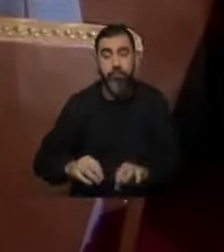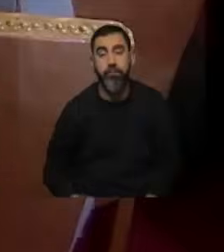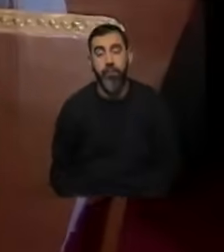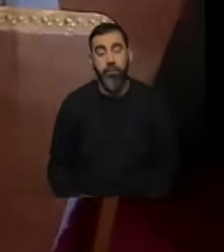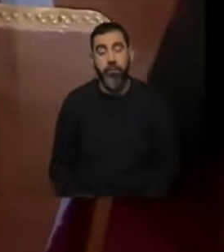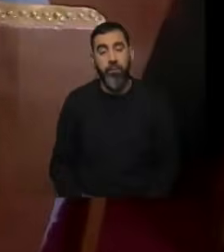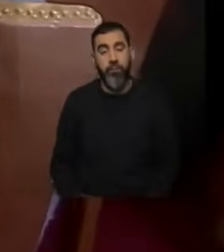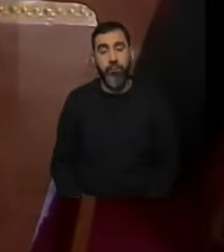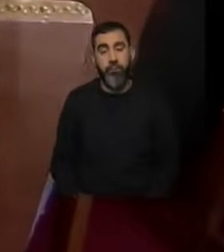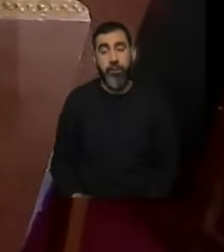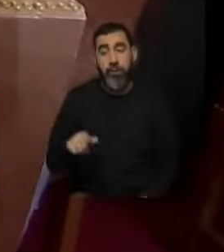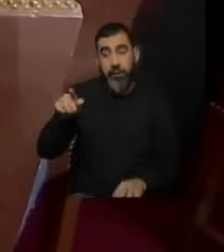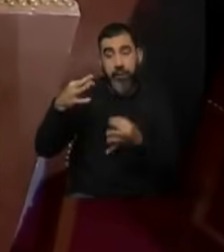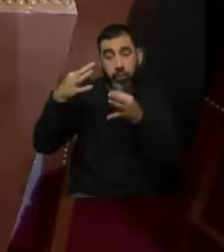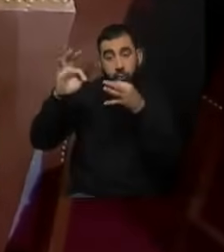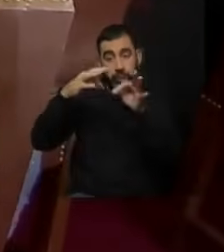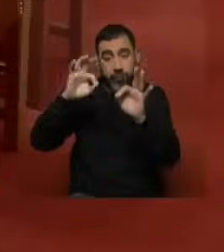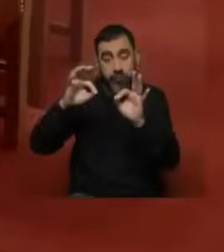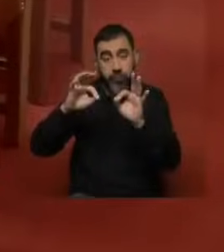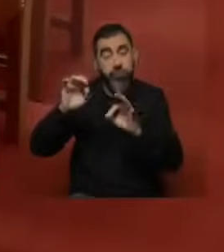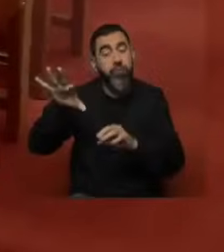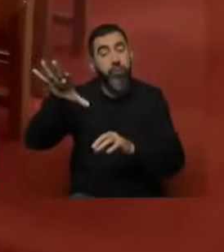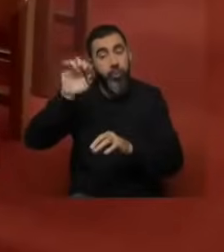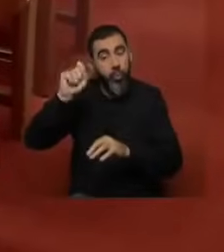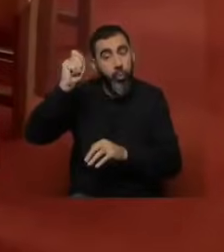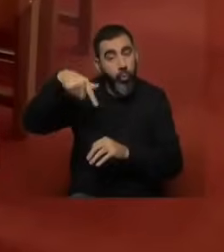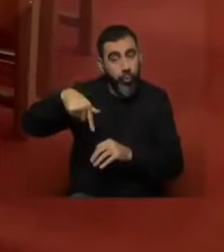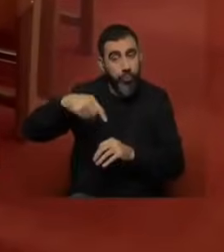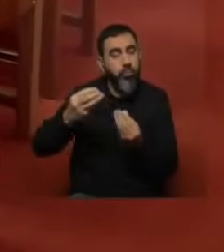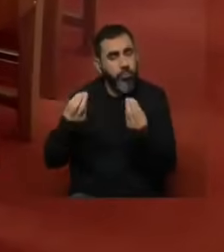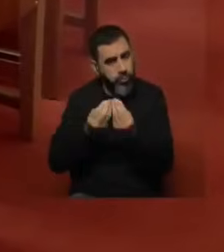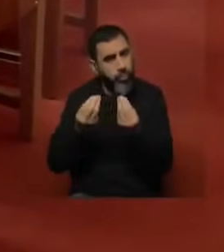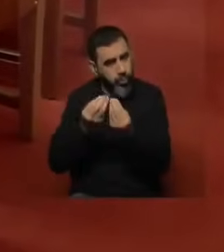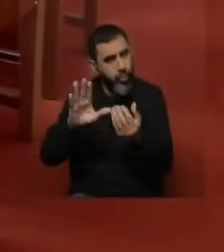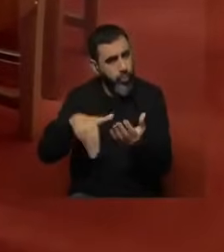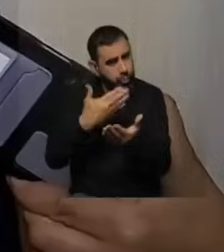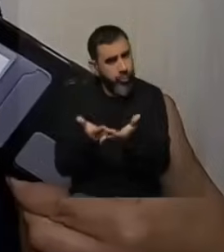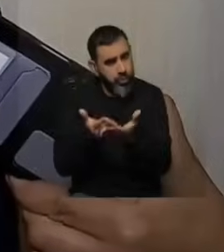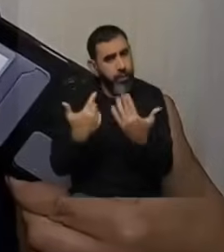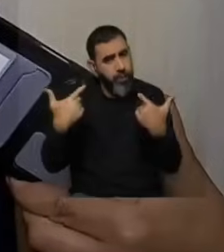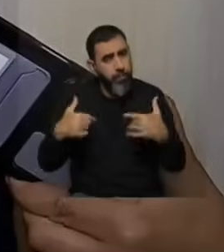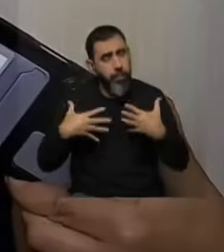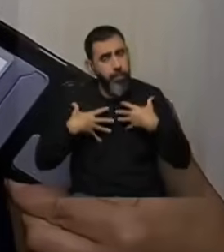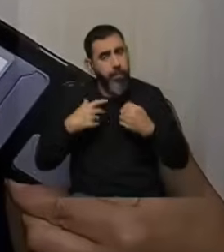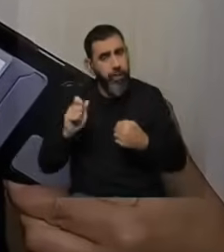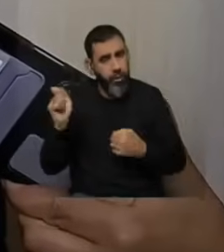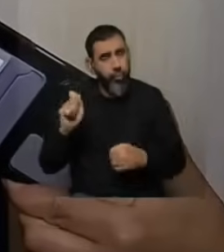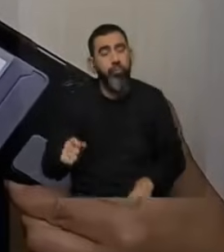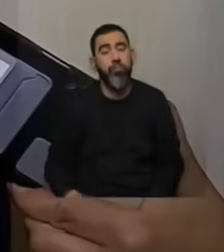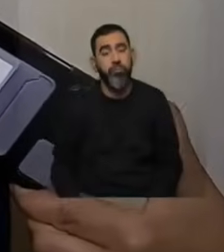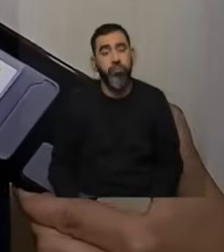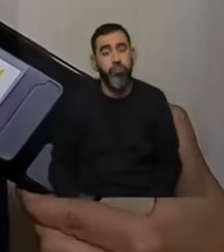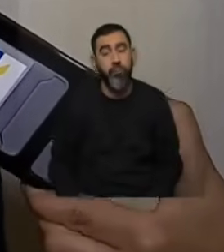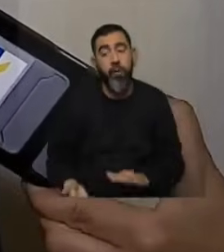proyecto esas correcciones bueno escuchamos la opinión son muchas las que plantea la ministra las vamos a